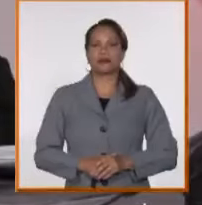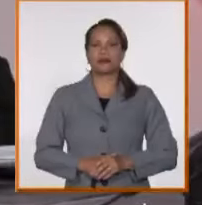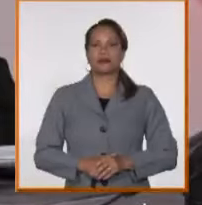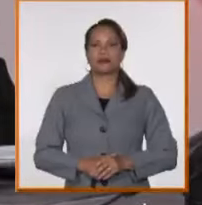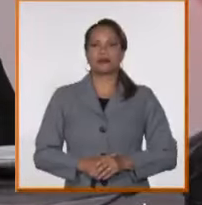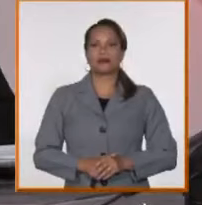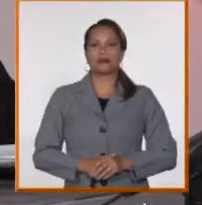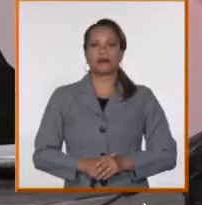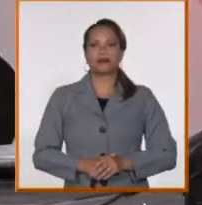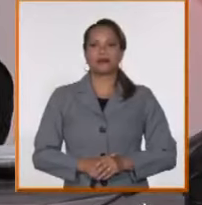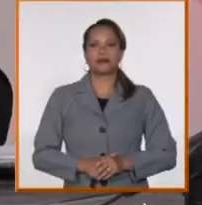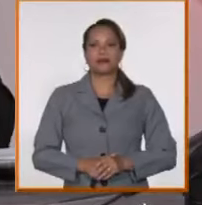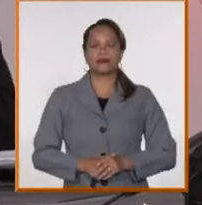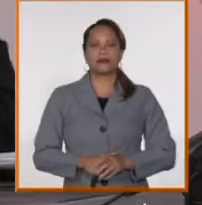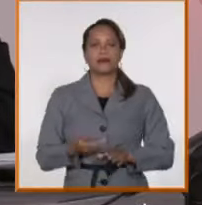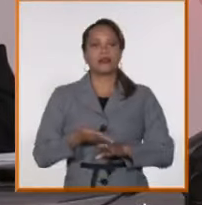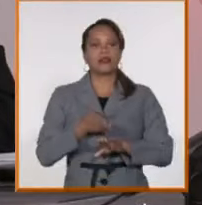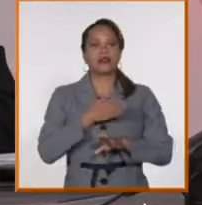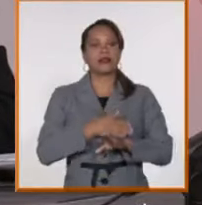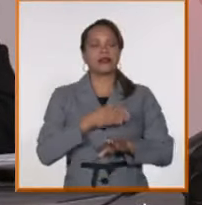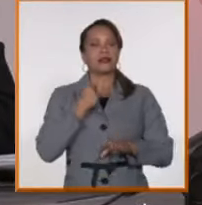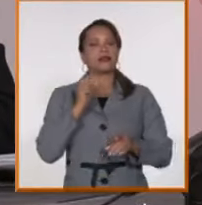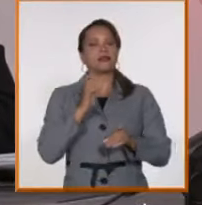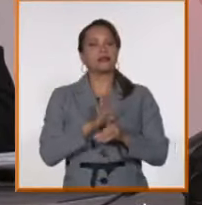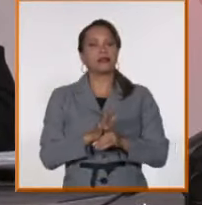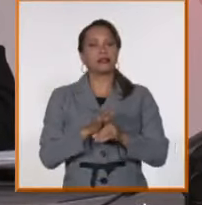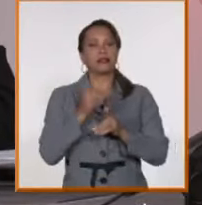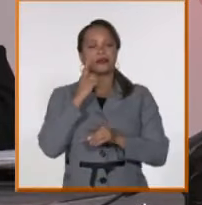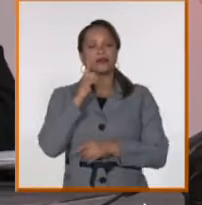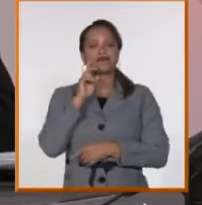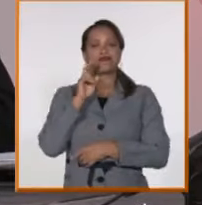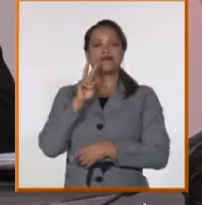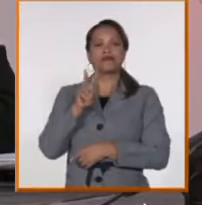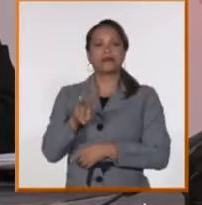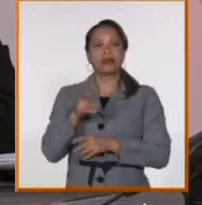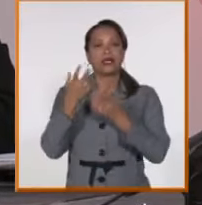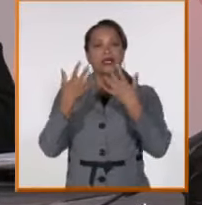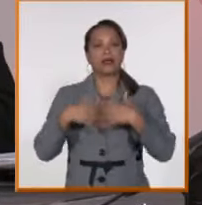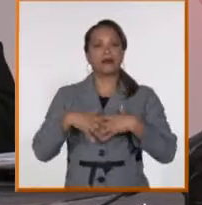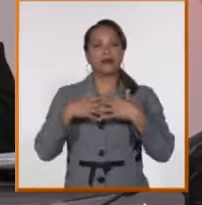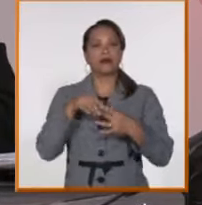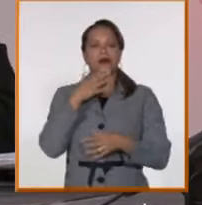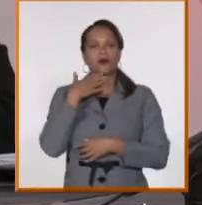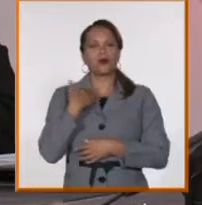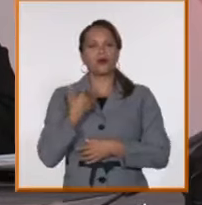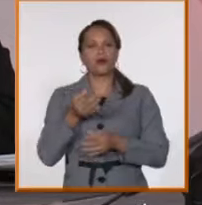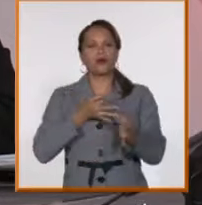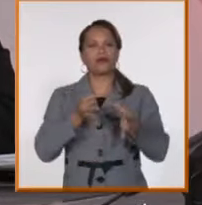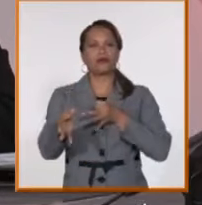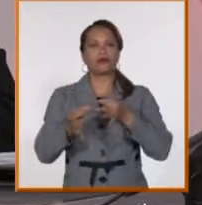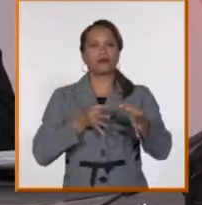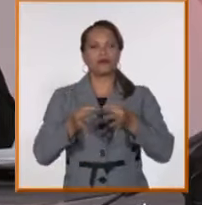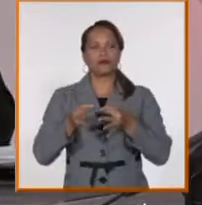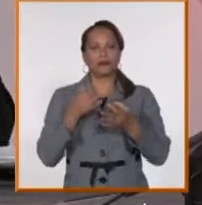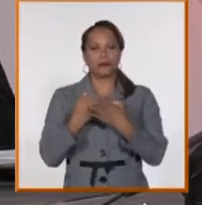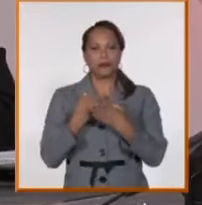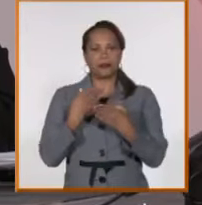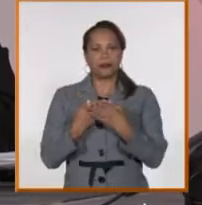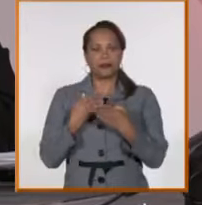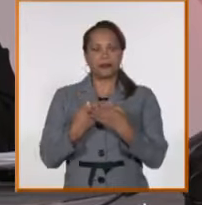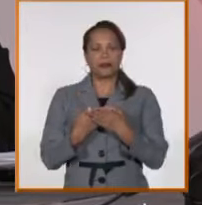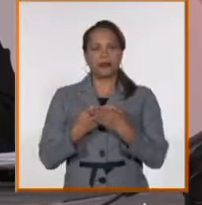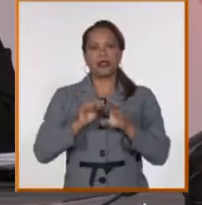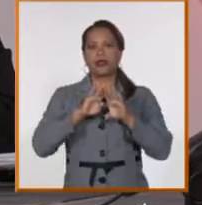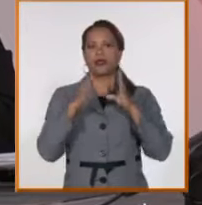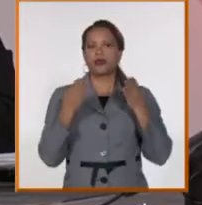cubana y antes de iniciar nuestra mirada a la industria ligera al grupo empresarial de la industria ligera y